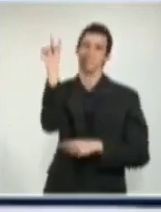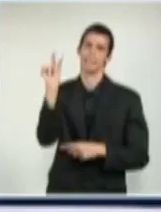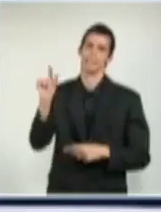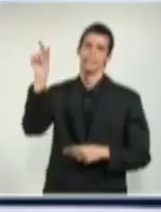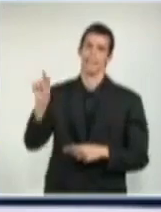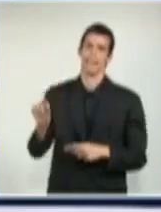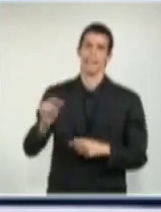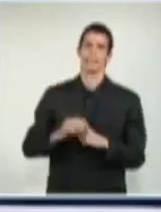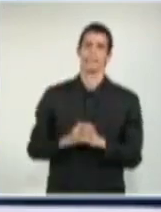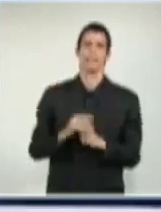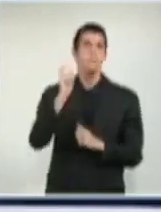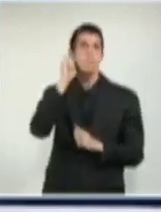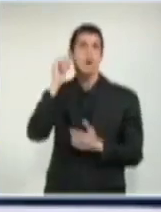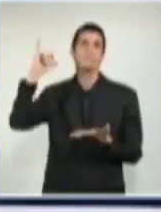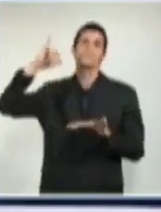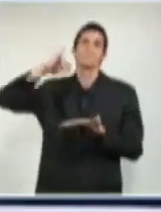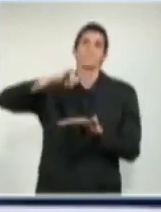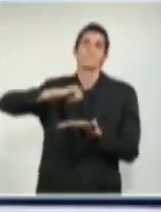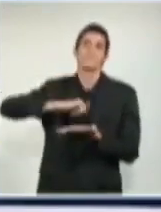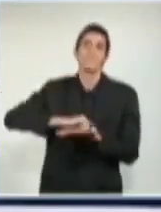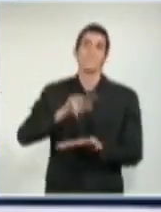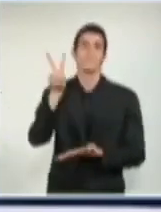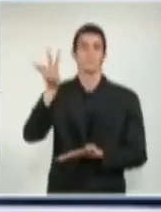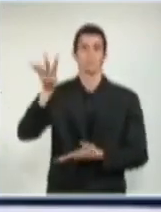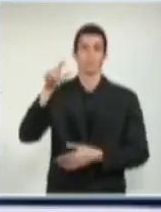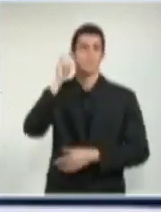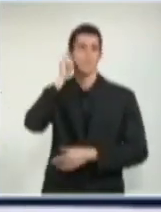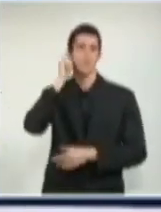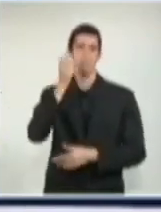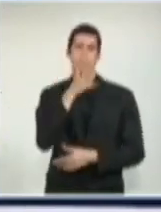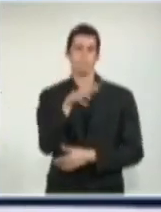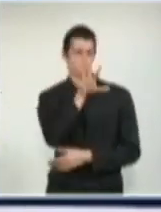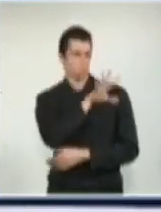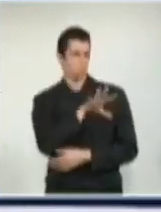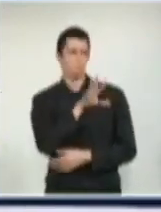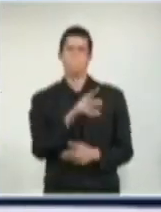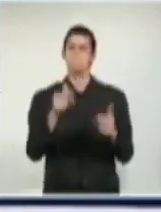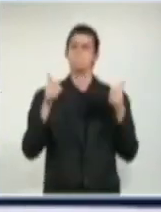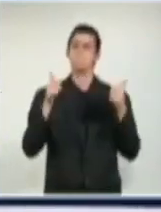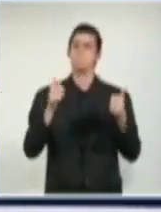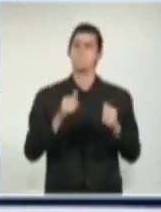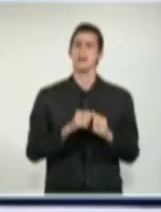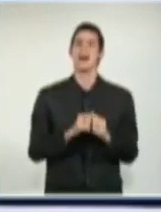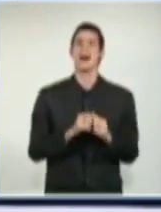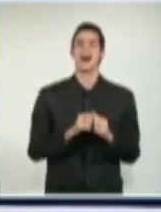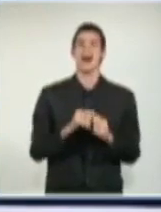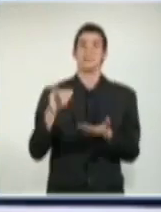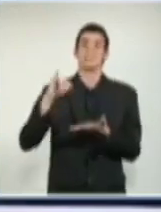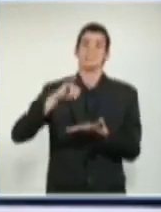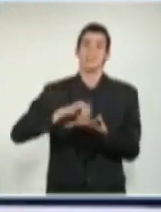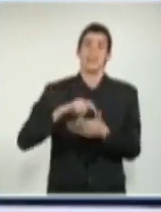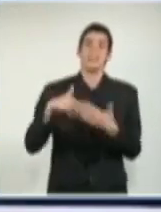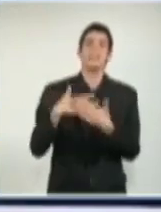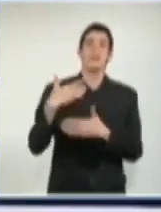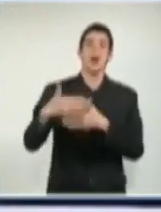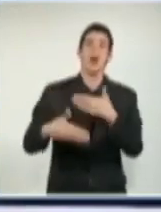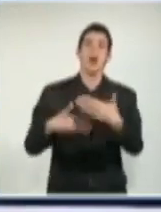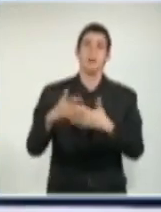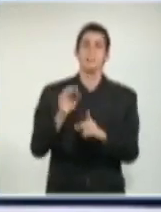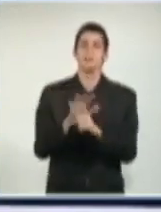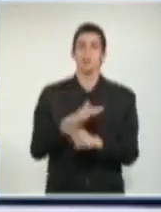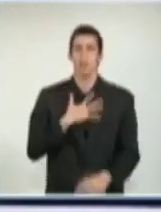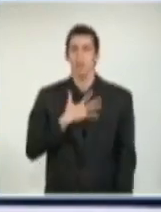24 de febrero aparentemente asintomática y comenzó a desarrollar síntomas respiratorios leves el día